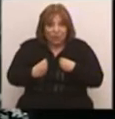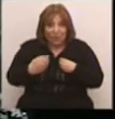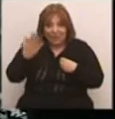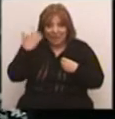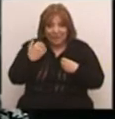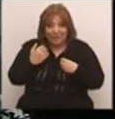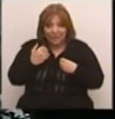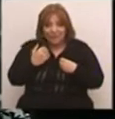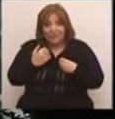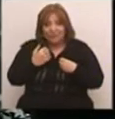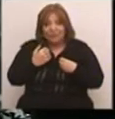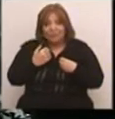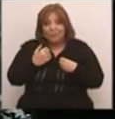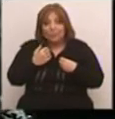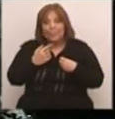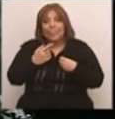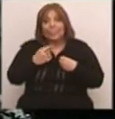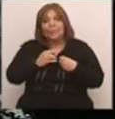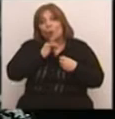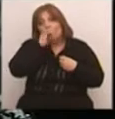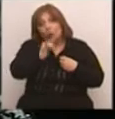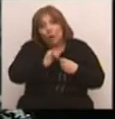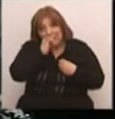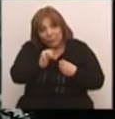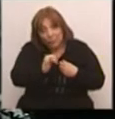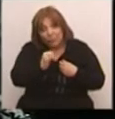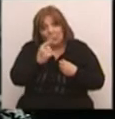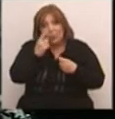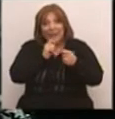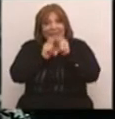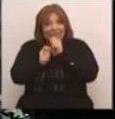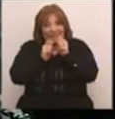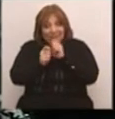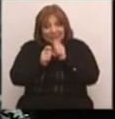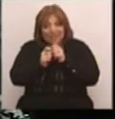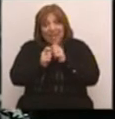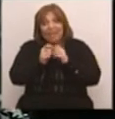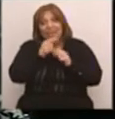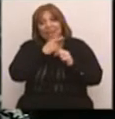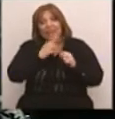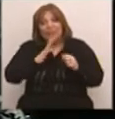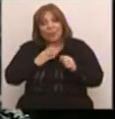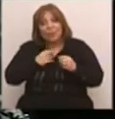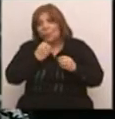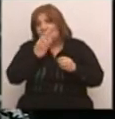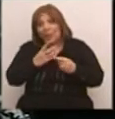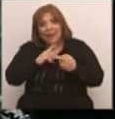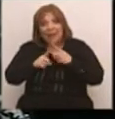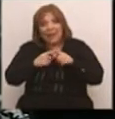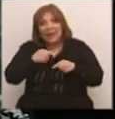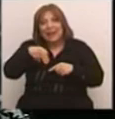aclaración tan tonta la que estoy haciendo, contó en una entrevista que alguien le hacía, que él tenía una muy buena relación con Héctor